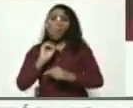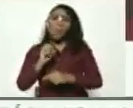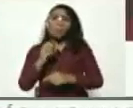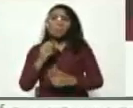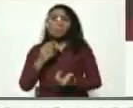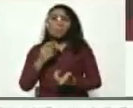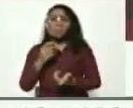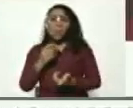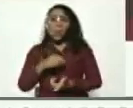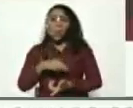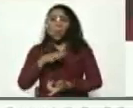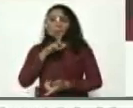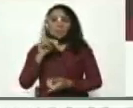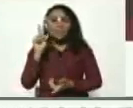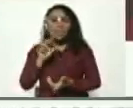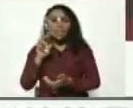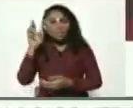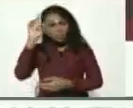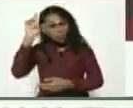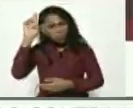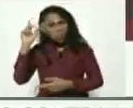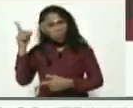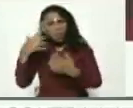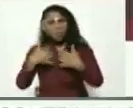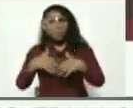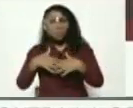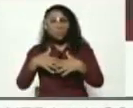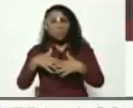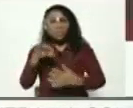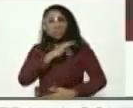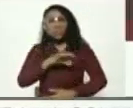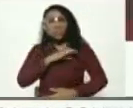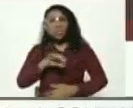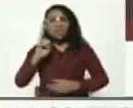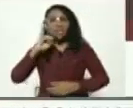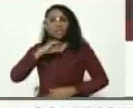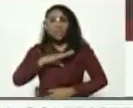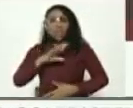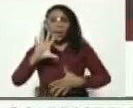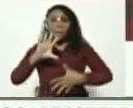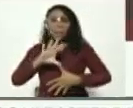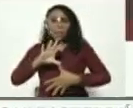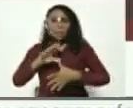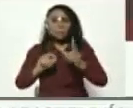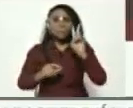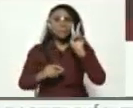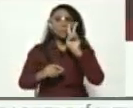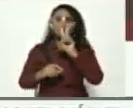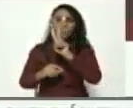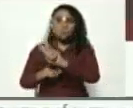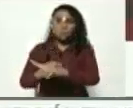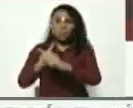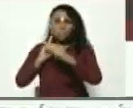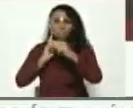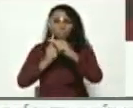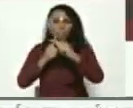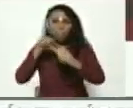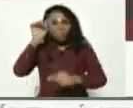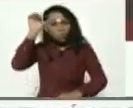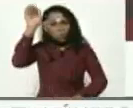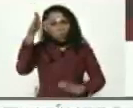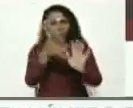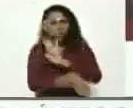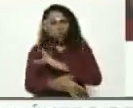racional, un analista de la realidad sociohistórica latinoamericana con aguda visión prospectiva,